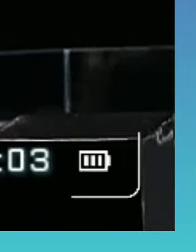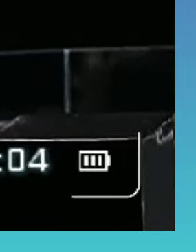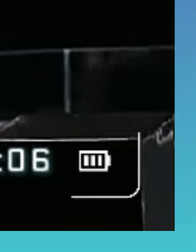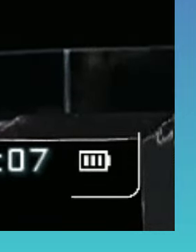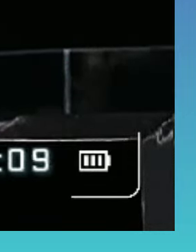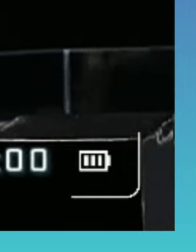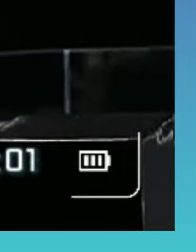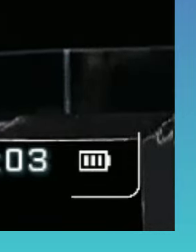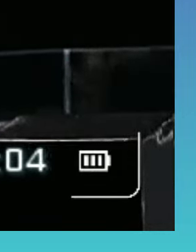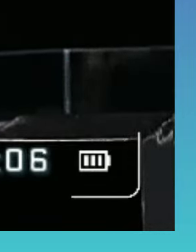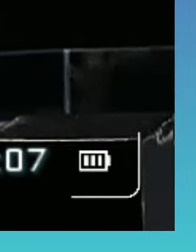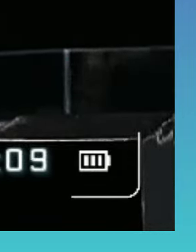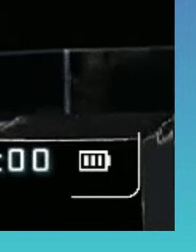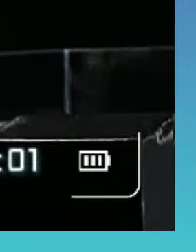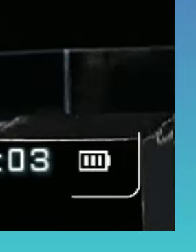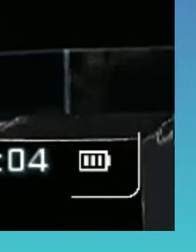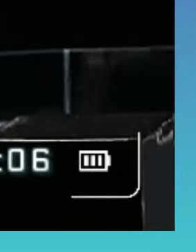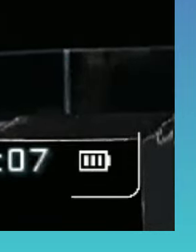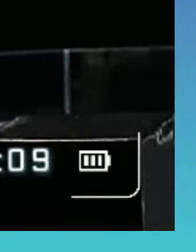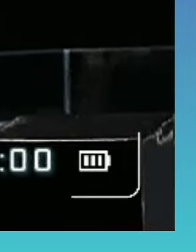muy buenos abogados en el pasado,